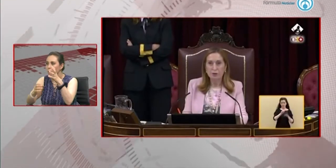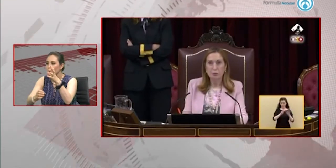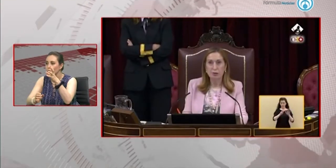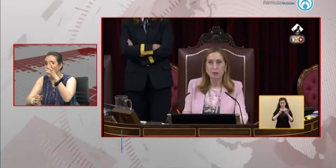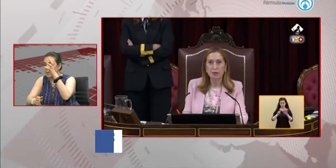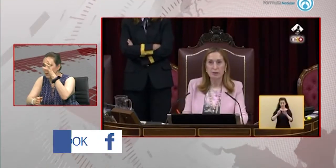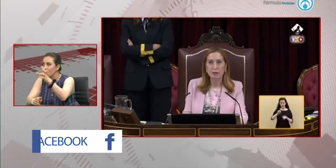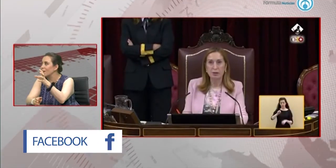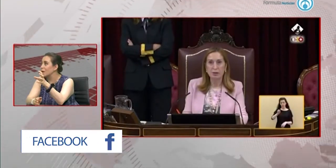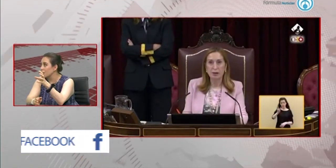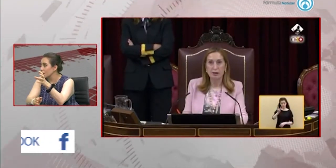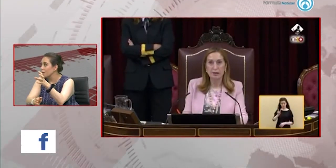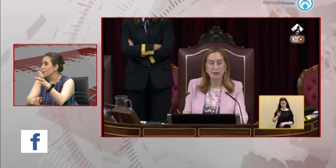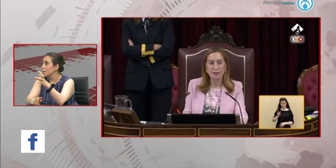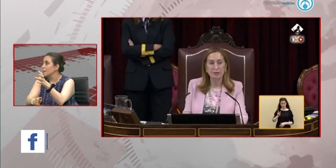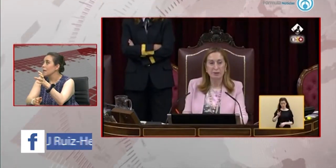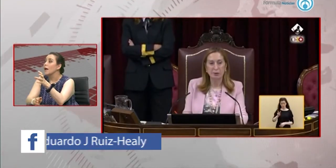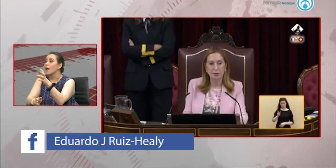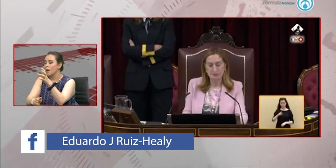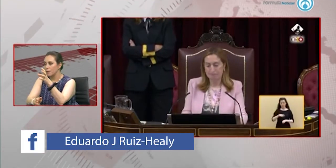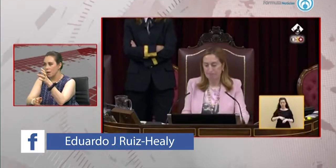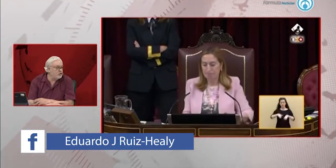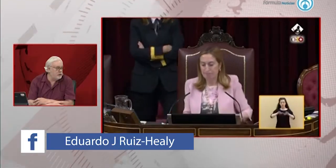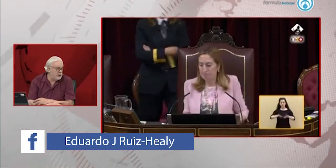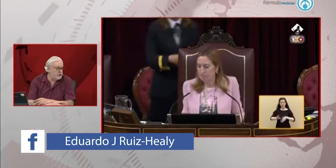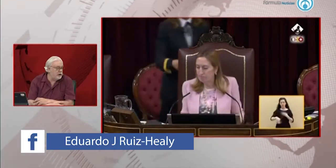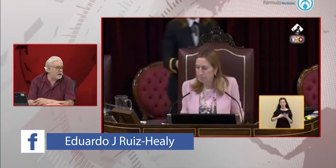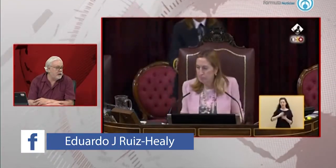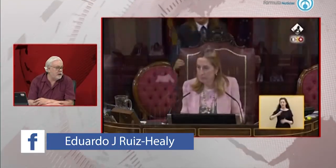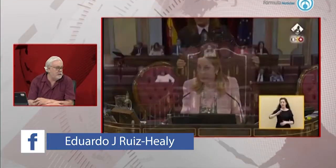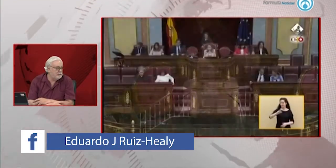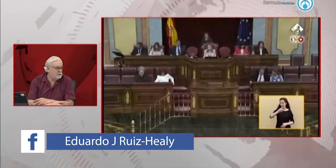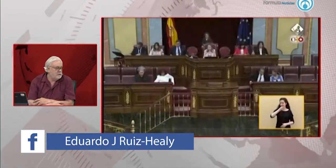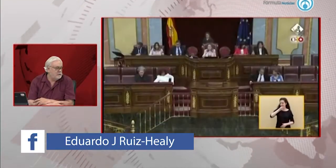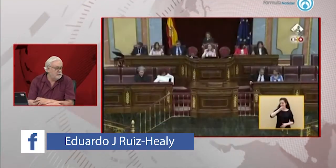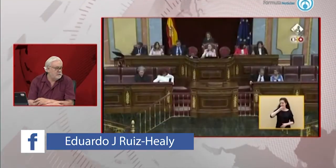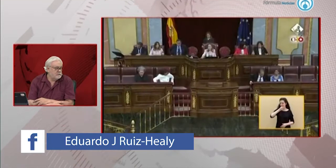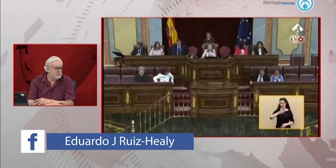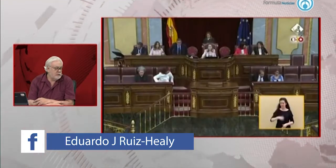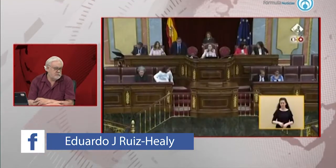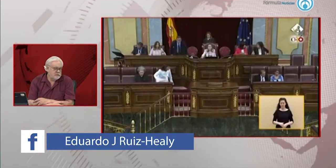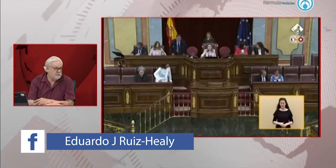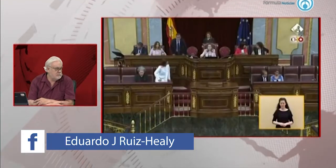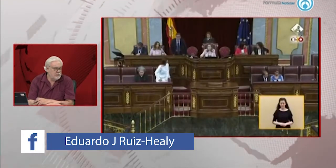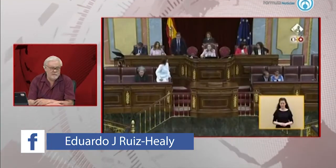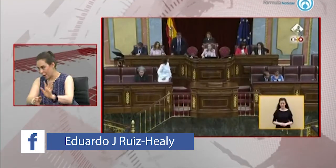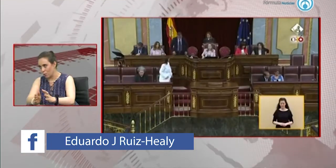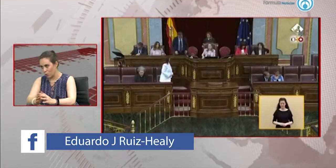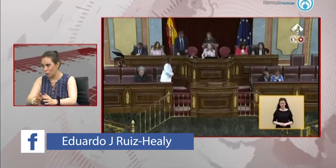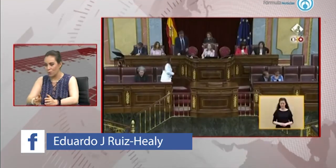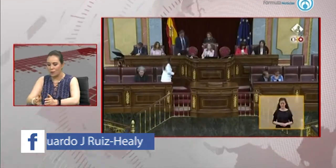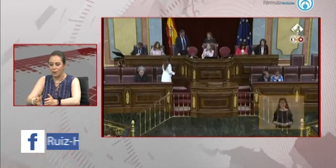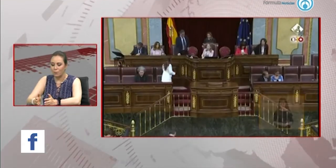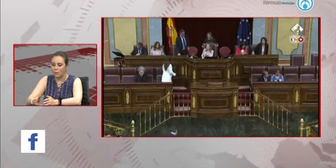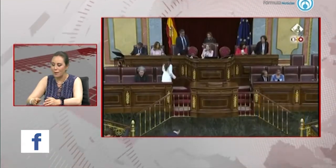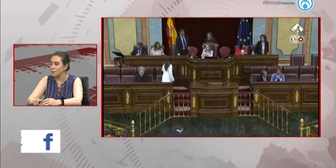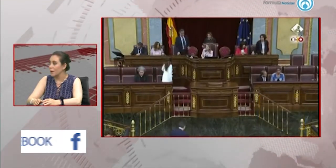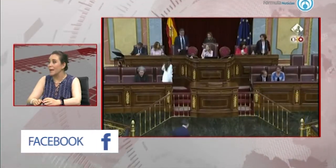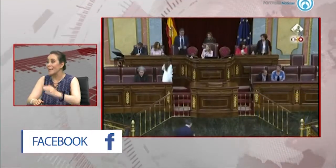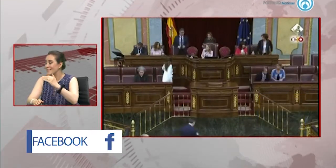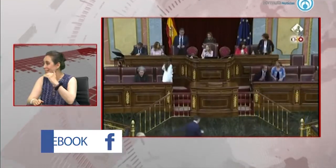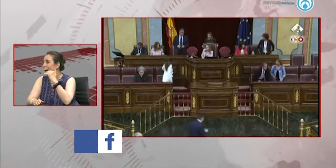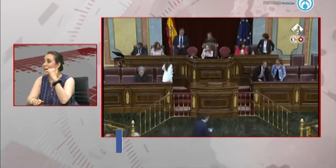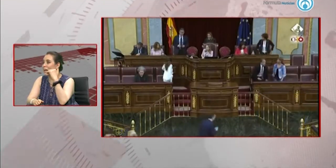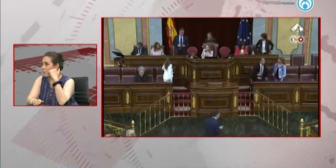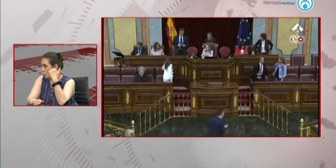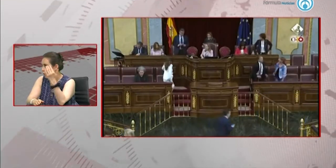corrupción Vemos el tema Hasta el yerno Del puñado Del rey Urdangarín Salió con su batea De babas